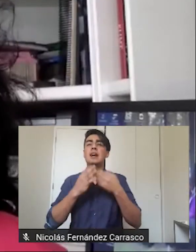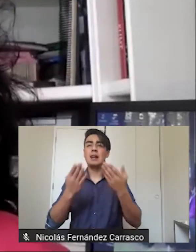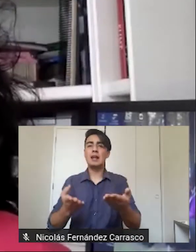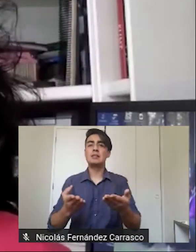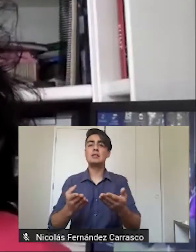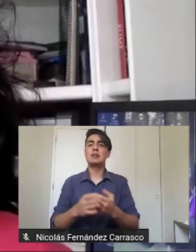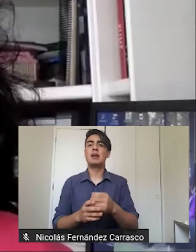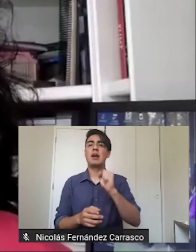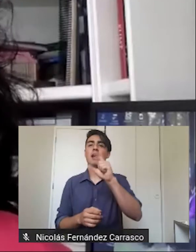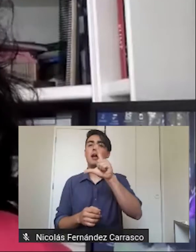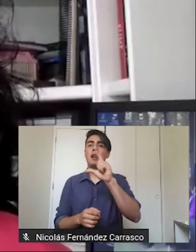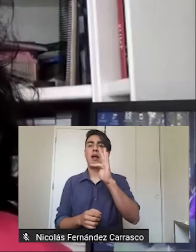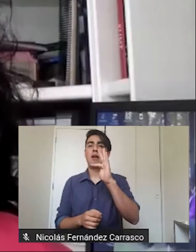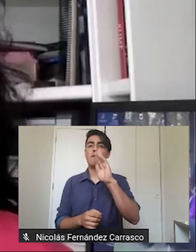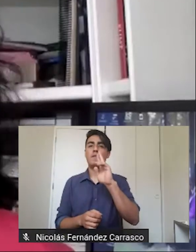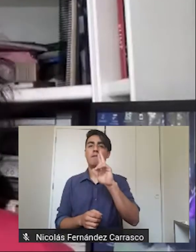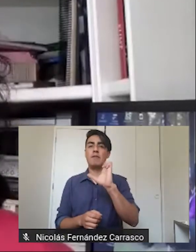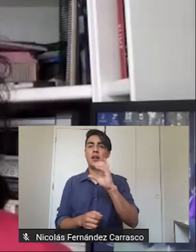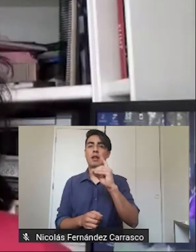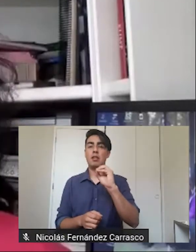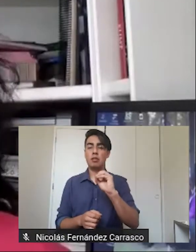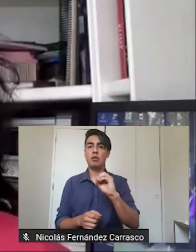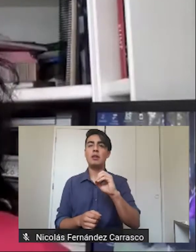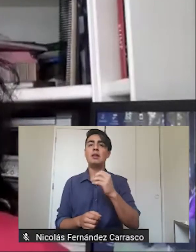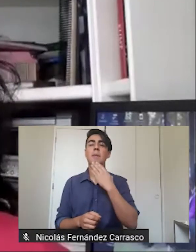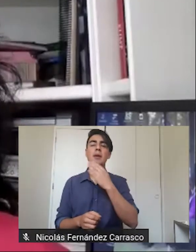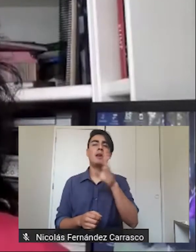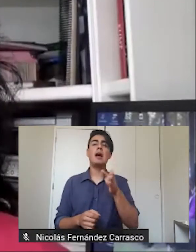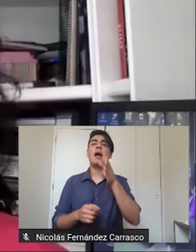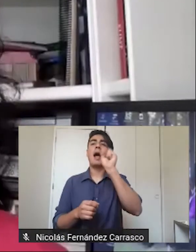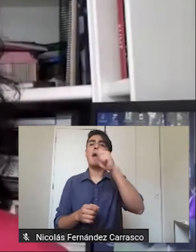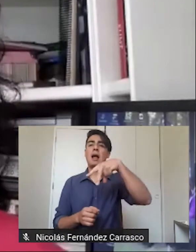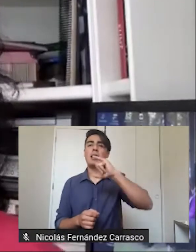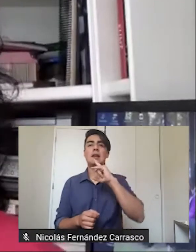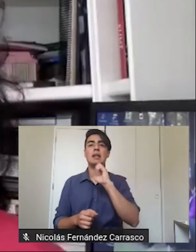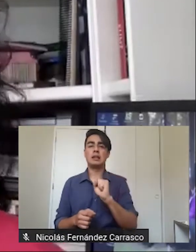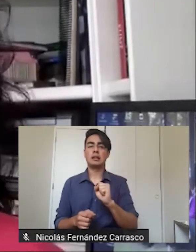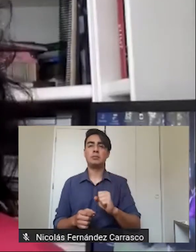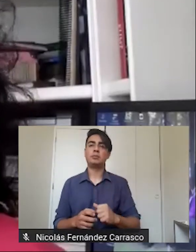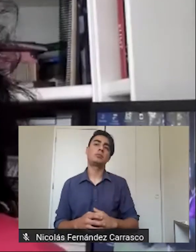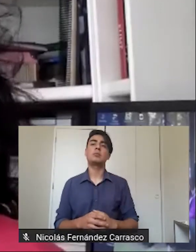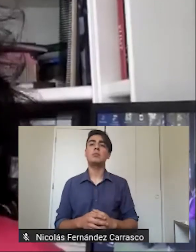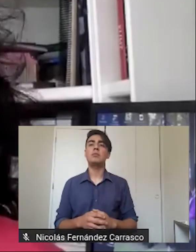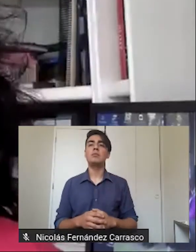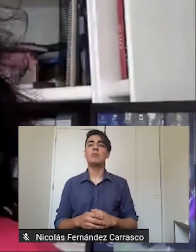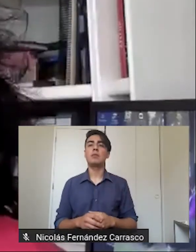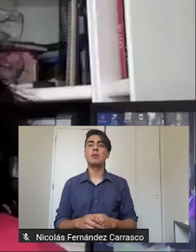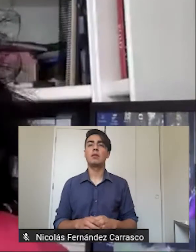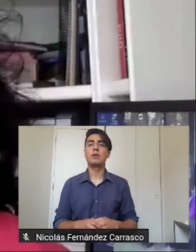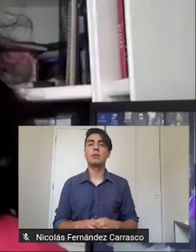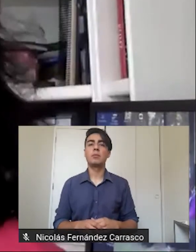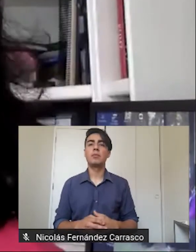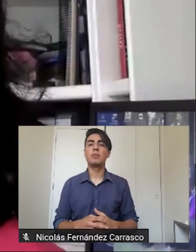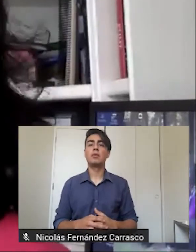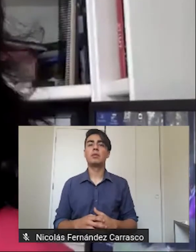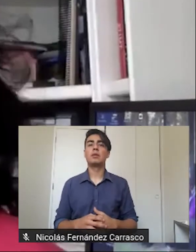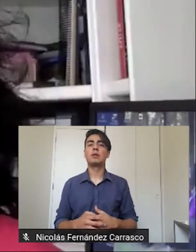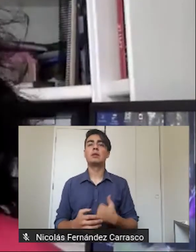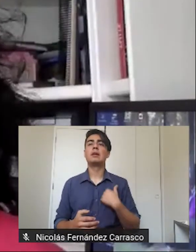co-construir nuevas oportunidades de mirarnos, nuevas oportunidades de construir historias que nos hagan